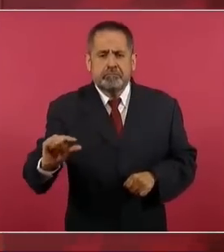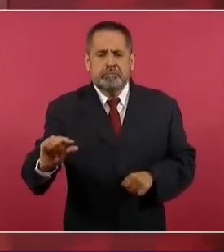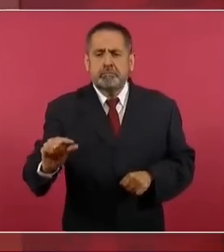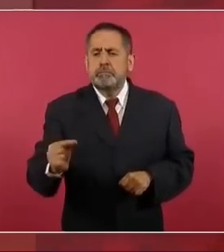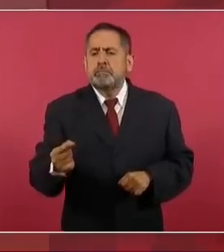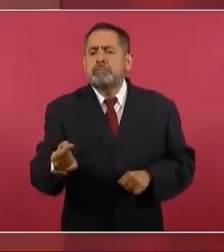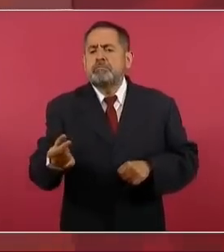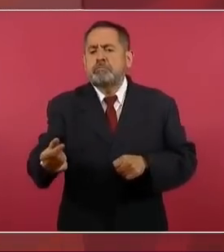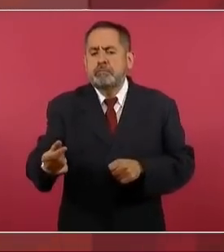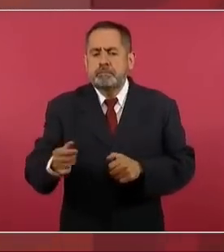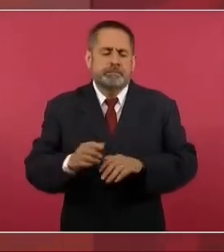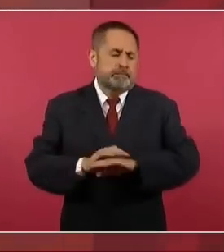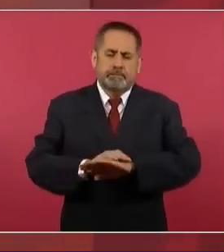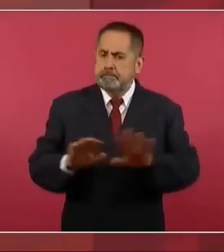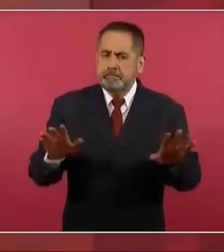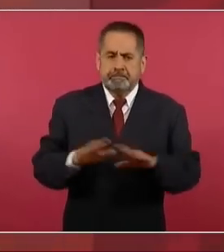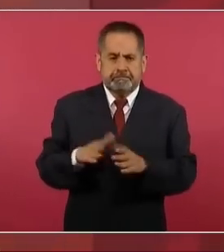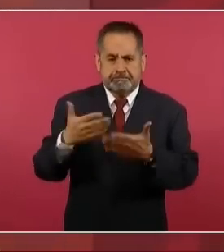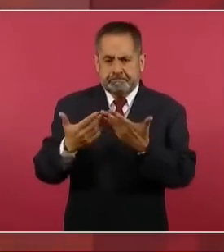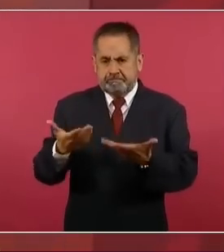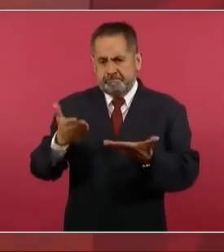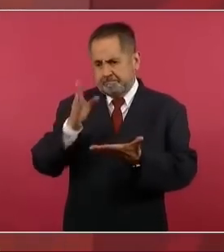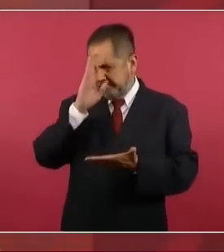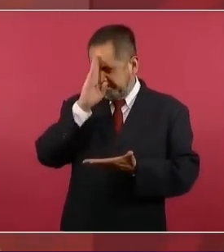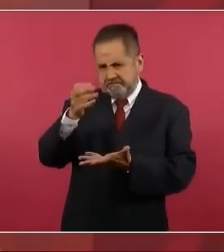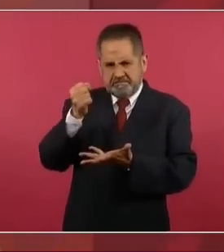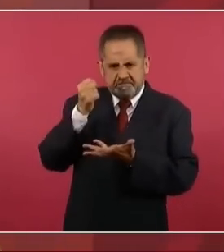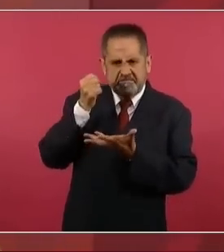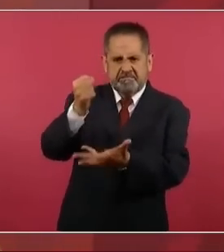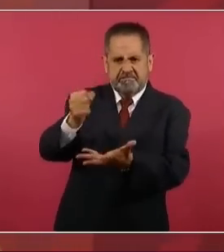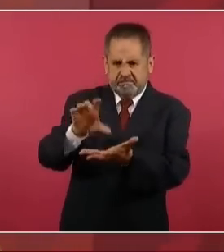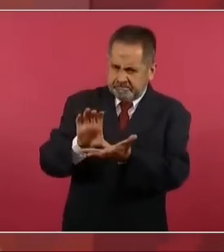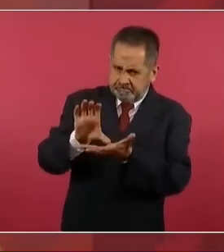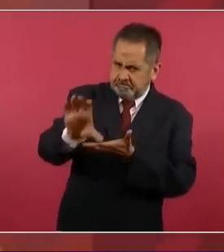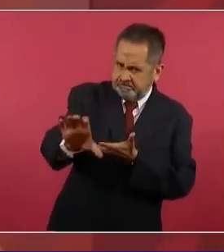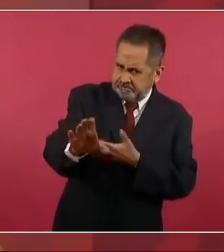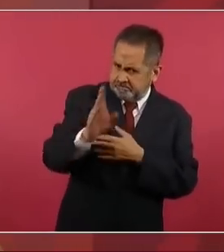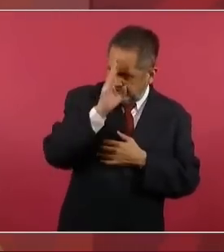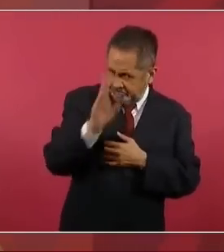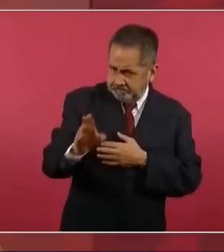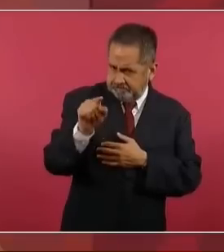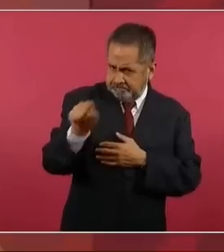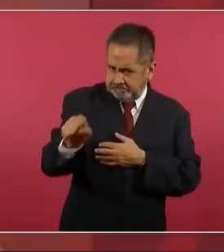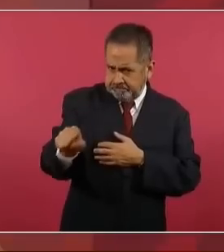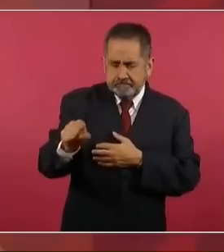es directo el presupuesto a la sociedad